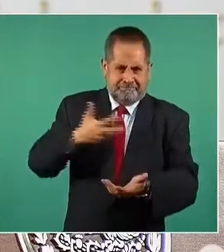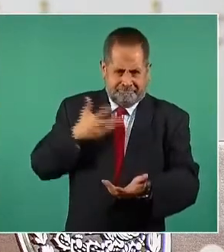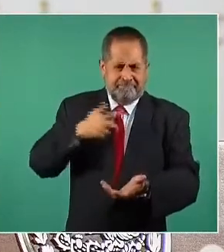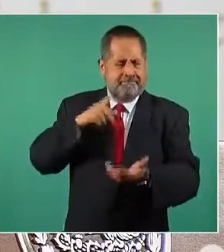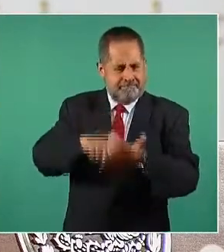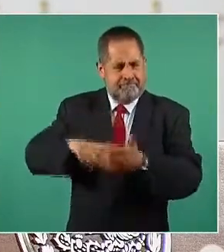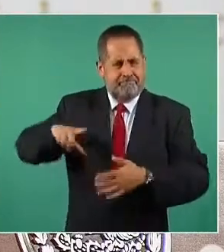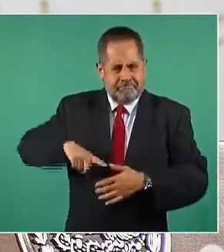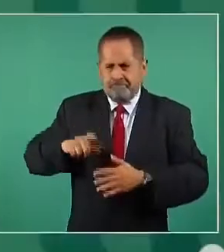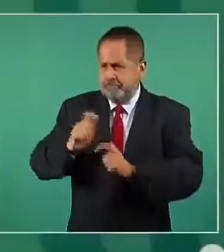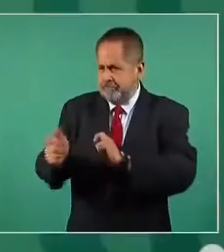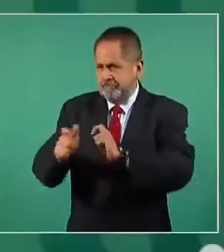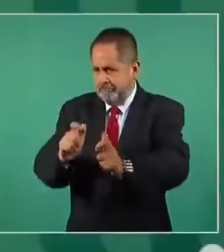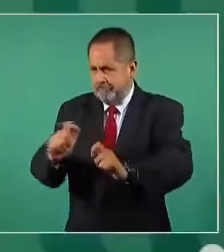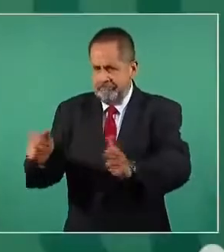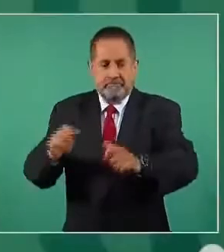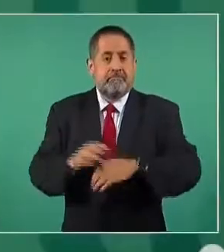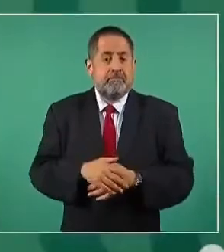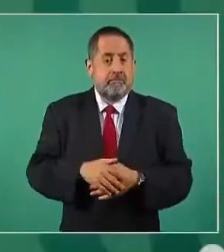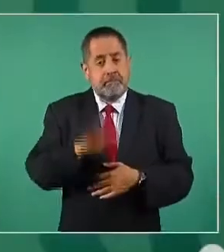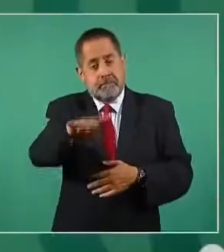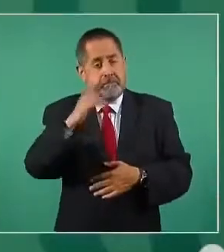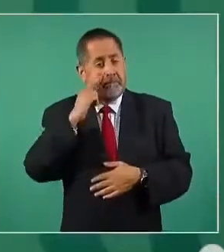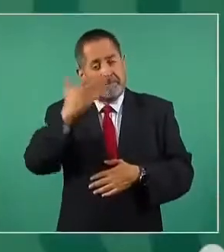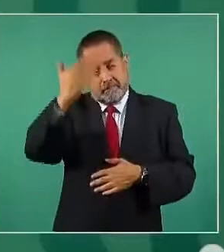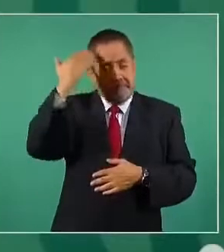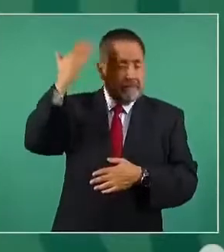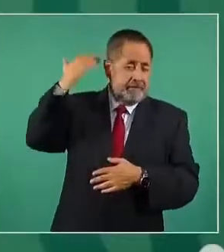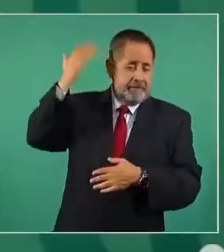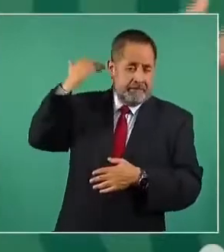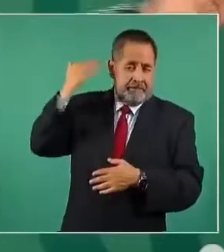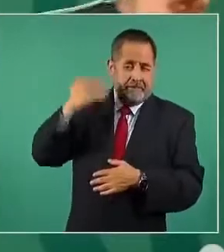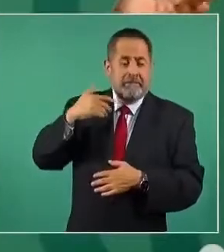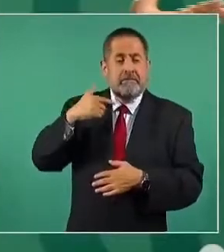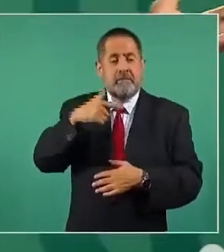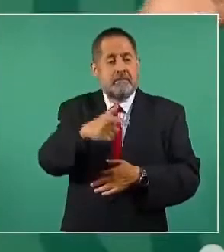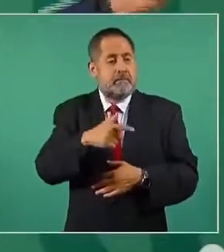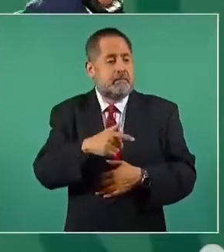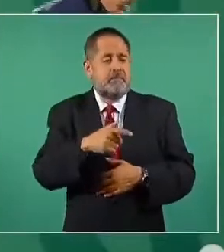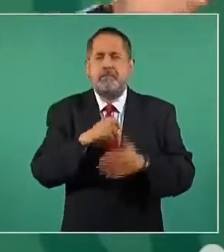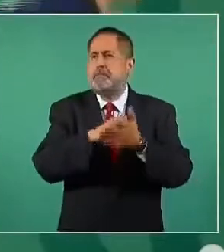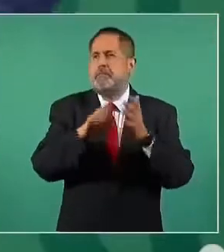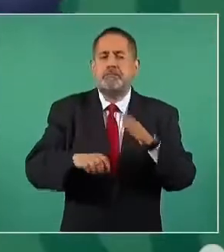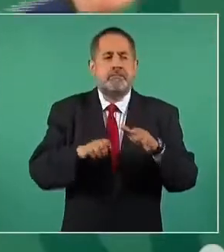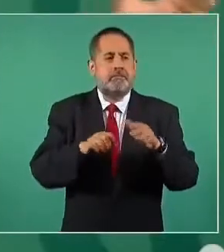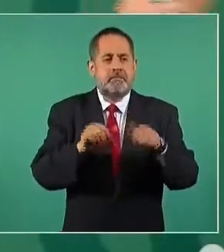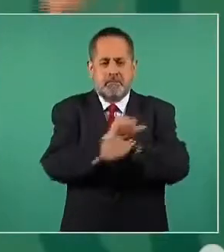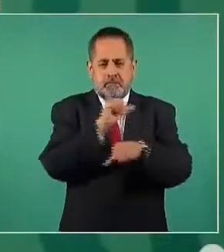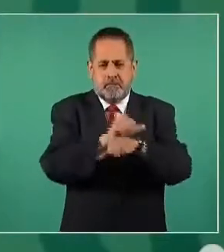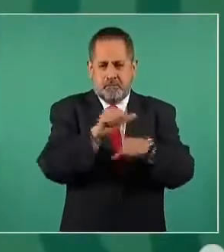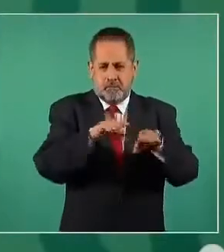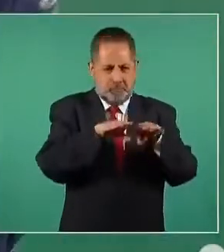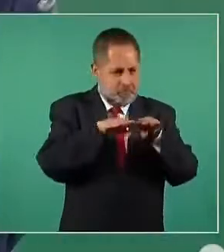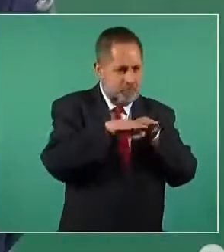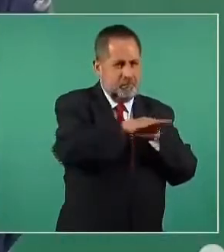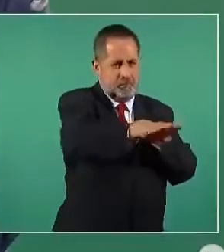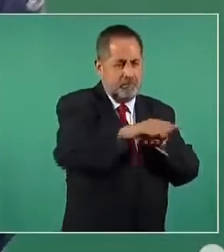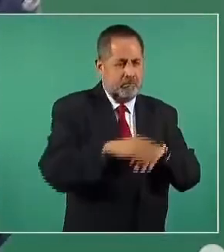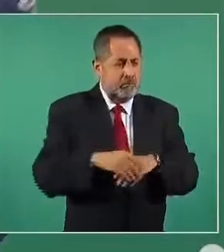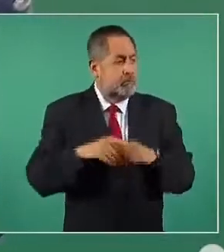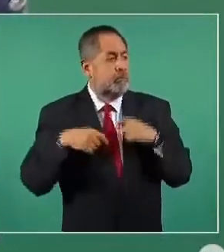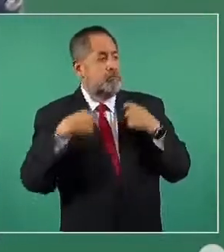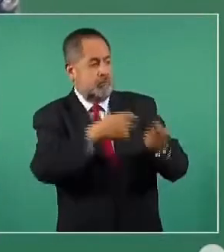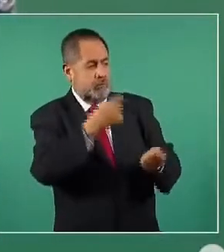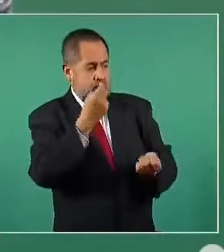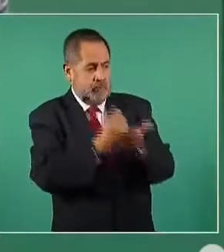público, porque antes hacían obras grandes, sobre todo autopistas, todas concesionadas.